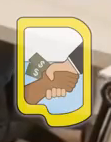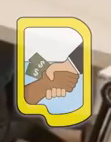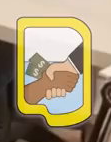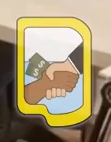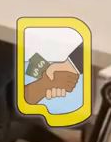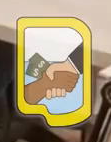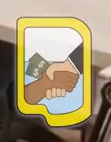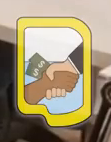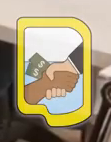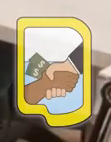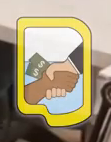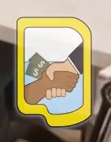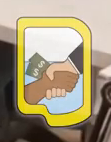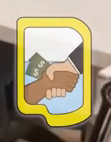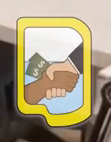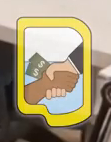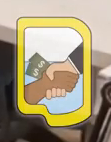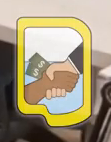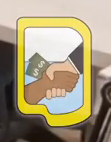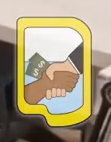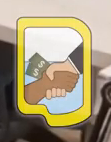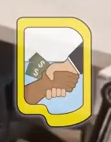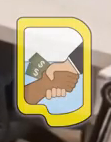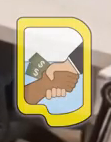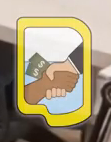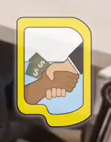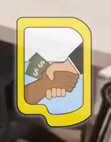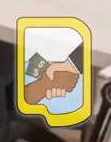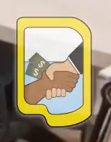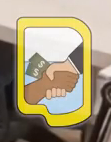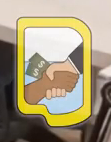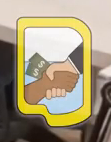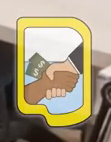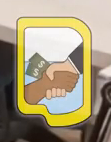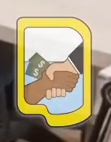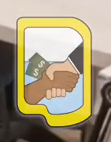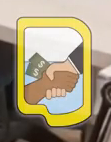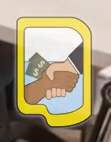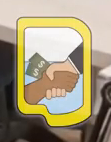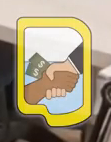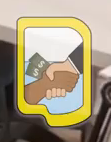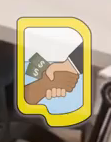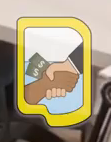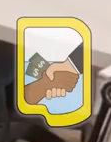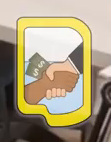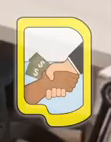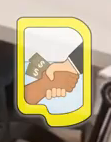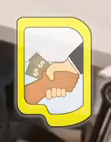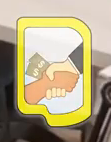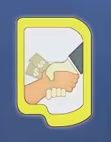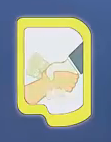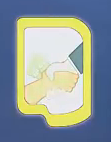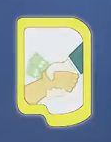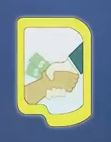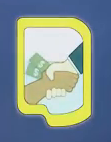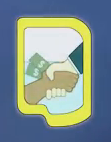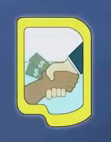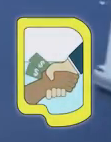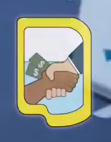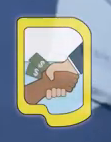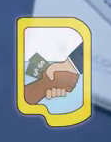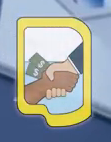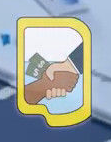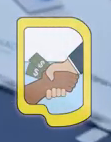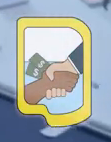este ajedrez internacional. La peor. Que favorece al bloque Rusia-China en esta nueva guerra comercial contra Estados Unidos. Funcionarios